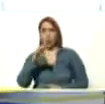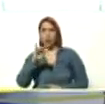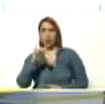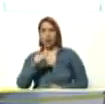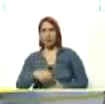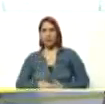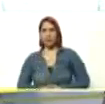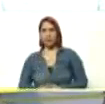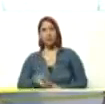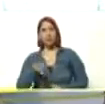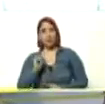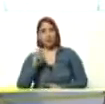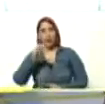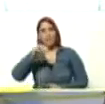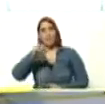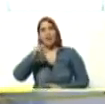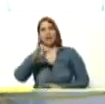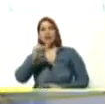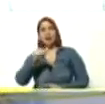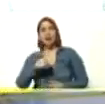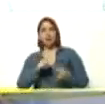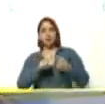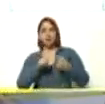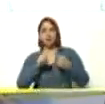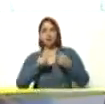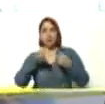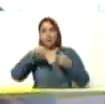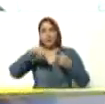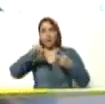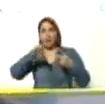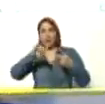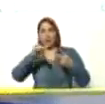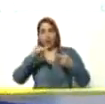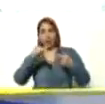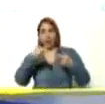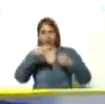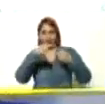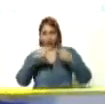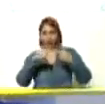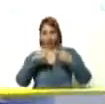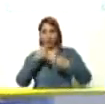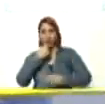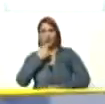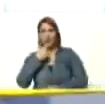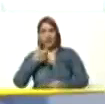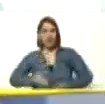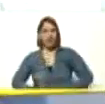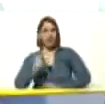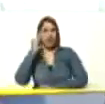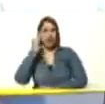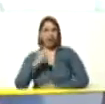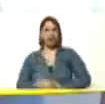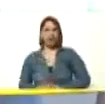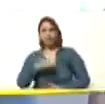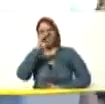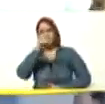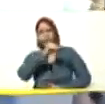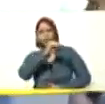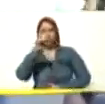Y aquí está María Victoria y María Alejandra. Bella. Que Dios te las